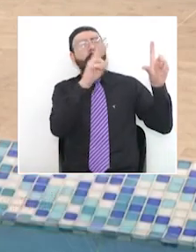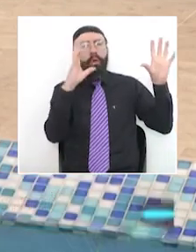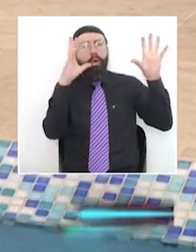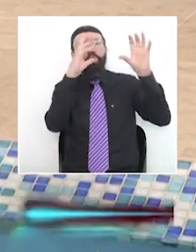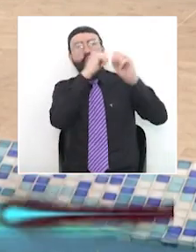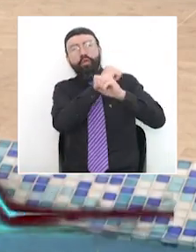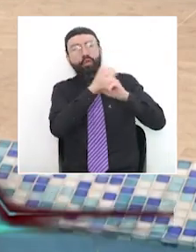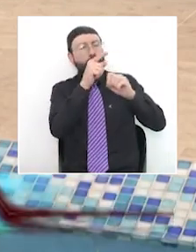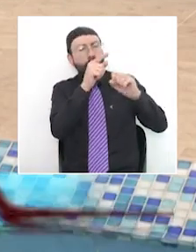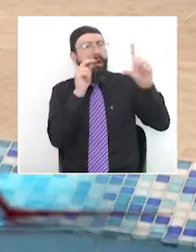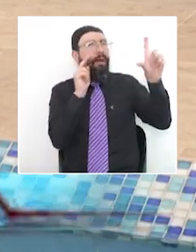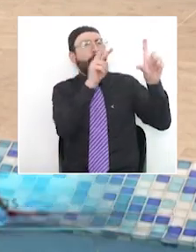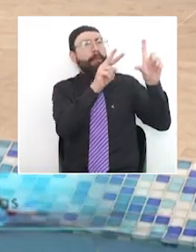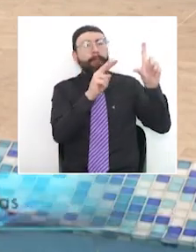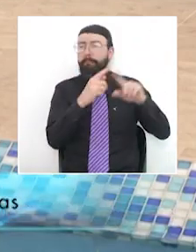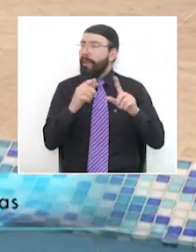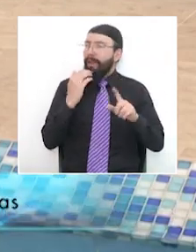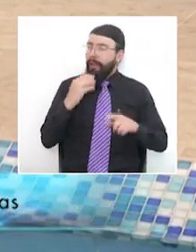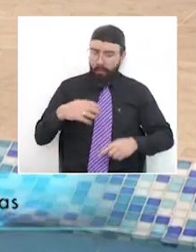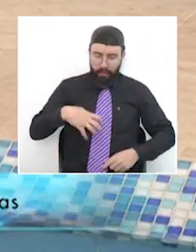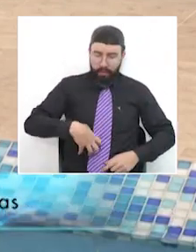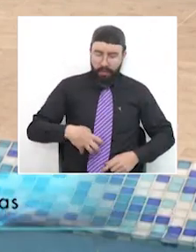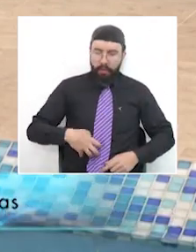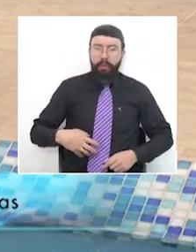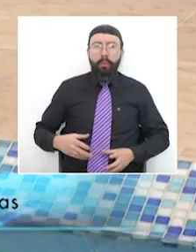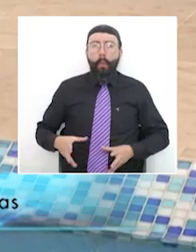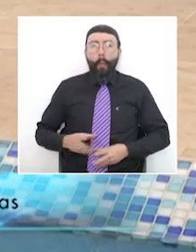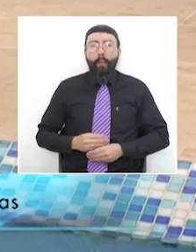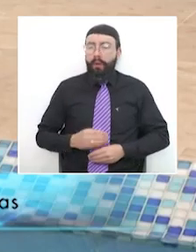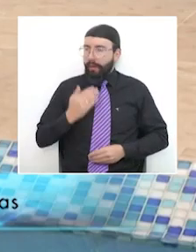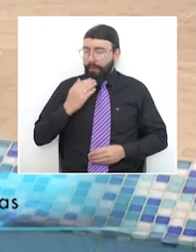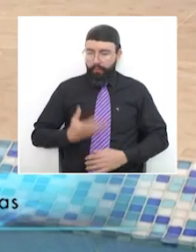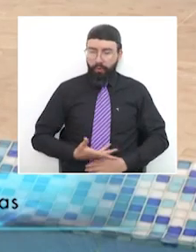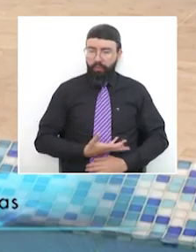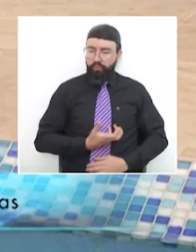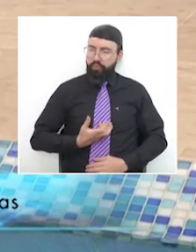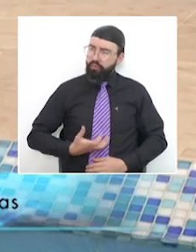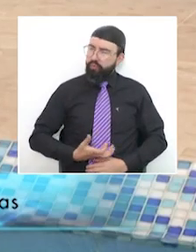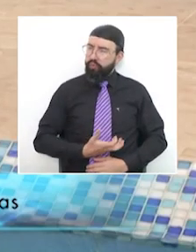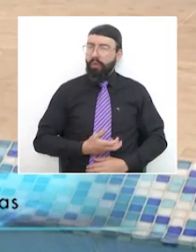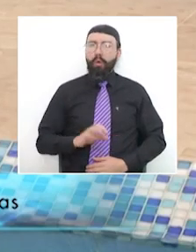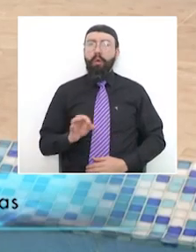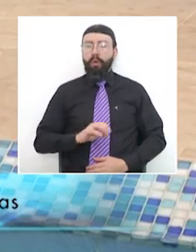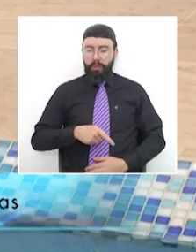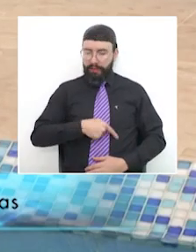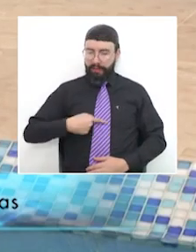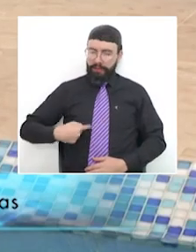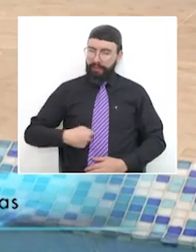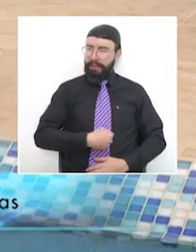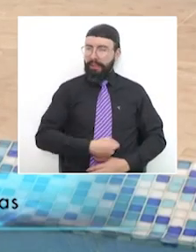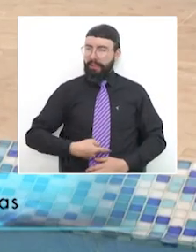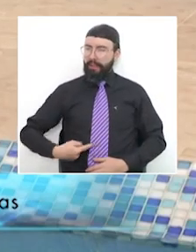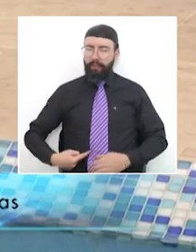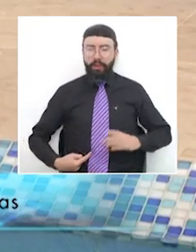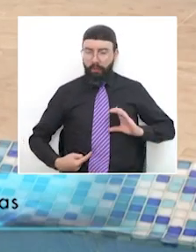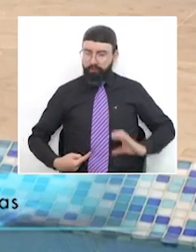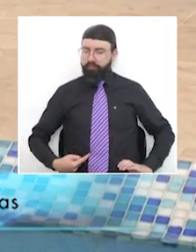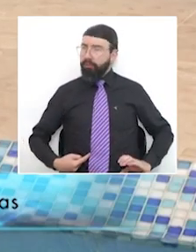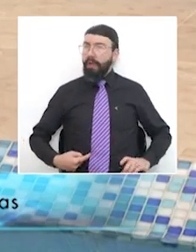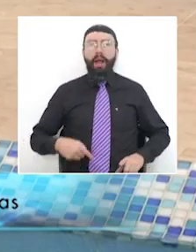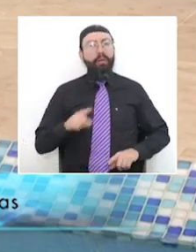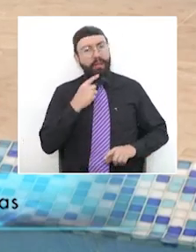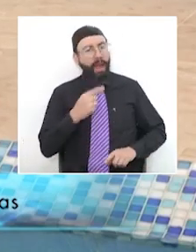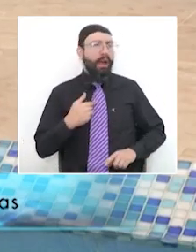Pero una víscera que sea hueca, como el estómago o como el intestino grueso, porque la gente dice, ay, yo quiero que me hagan